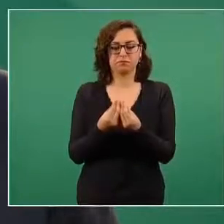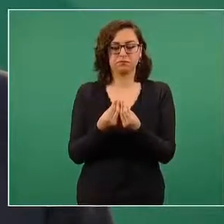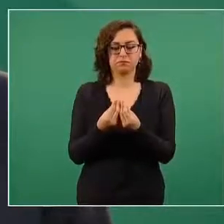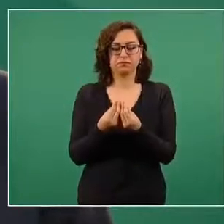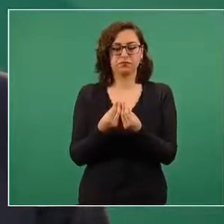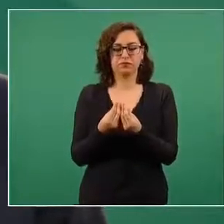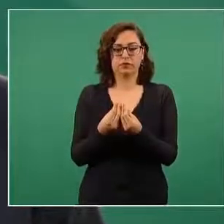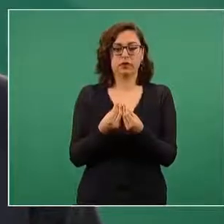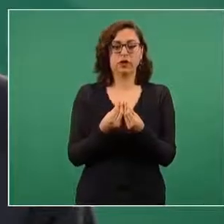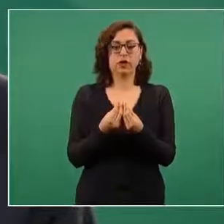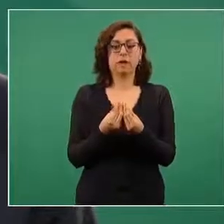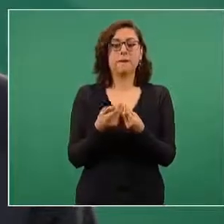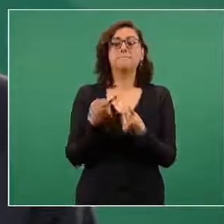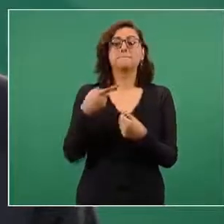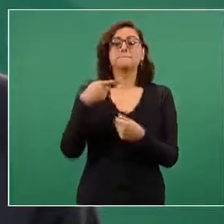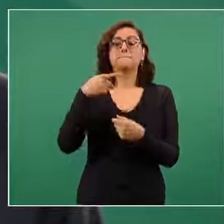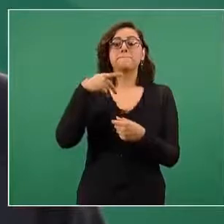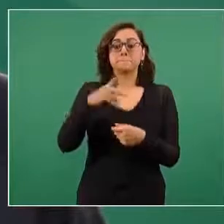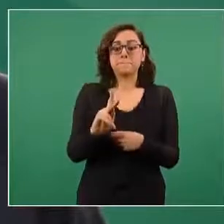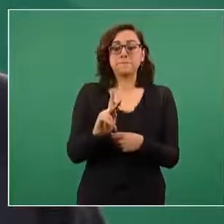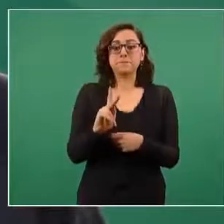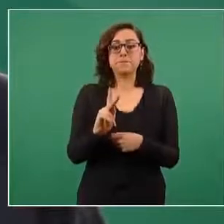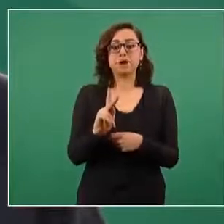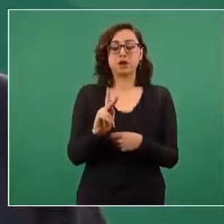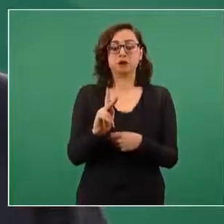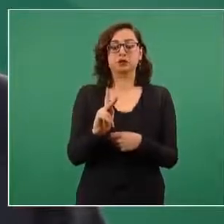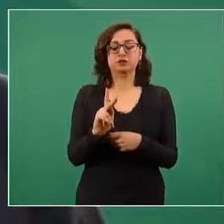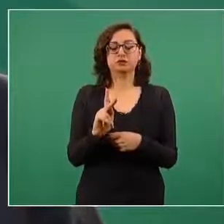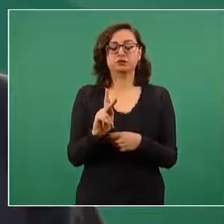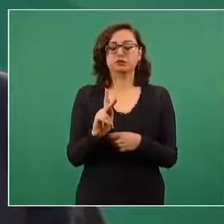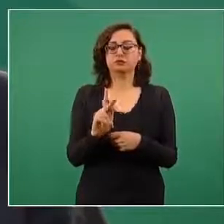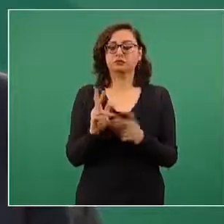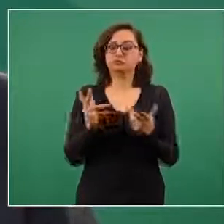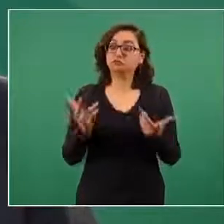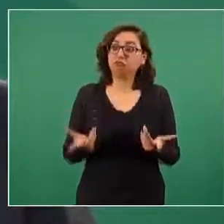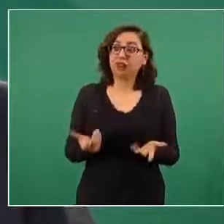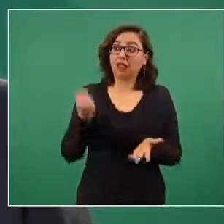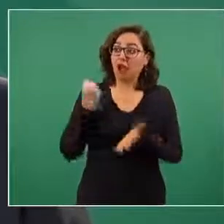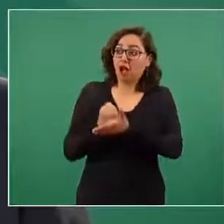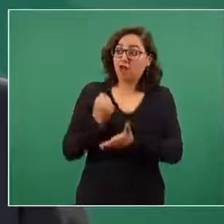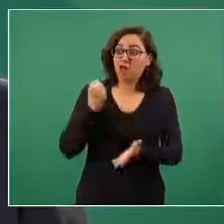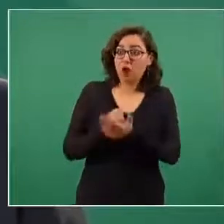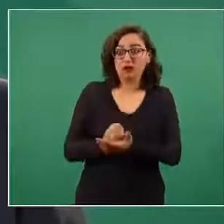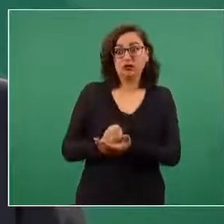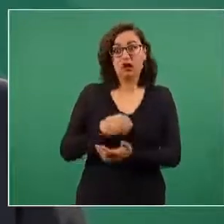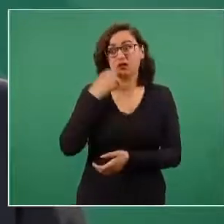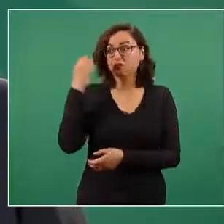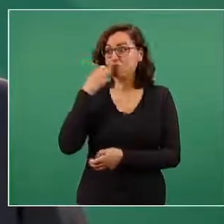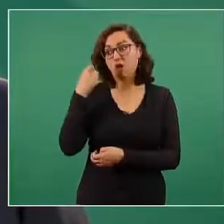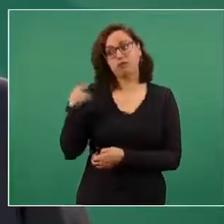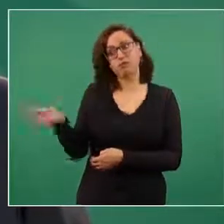De todas maneras, de todas formas, no se obliga a nadie.